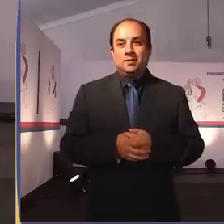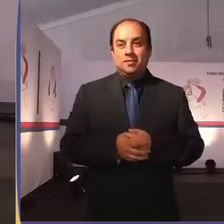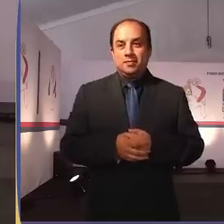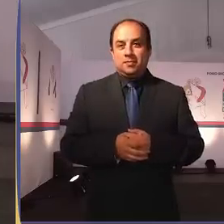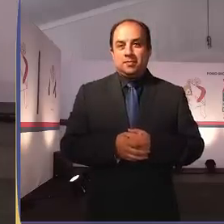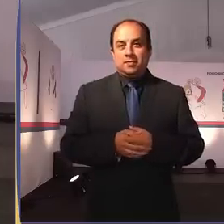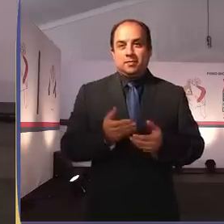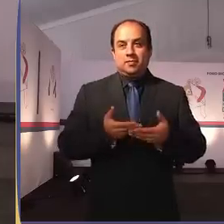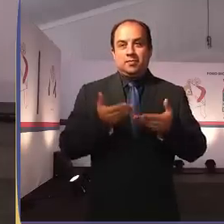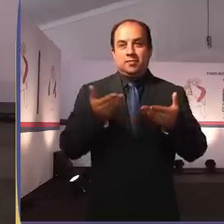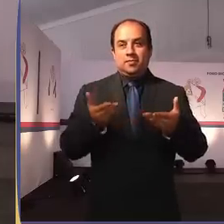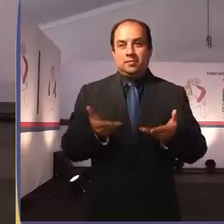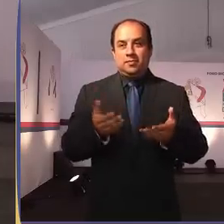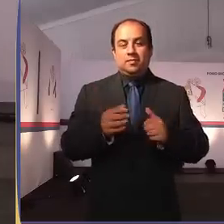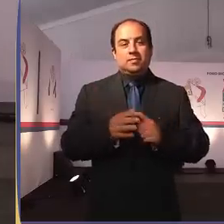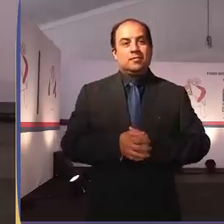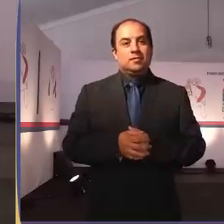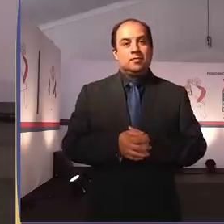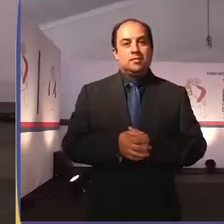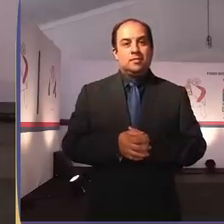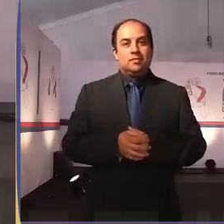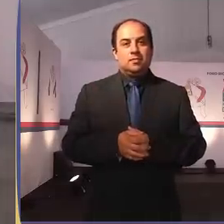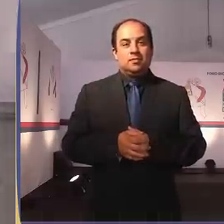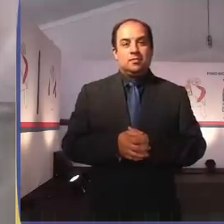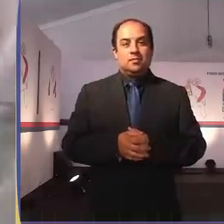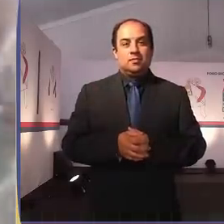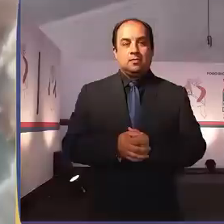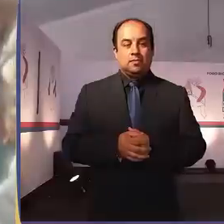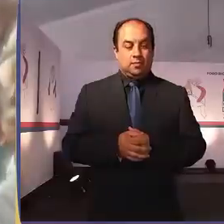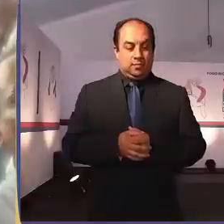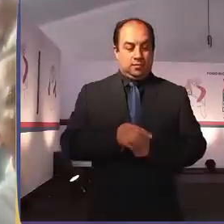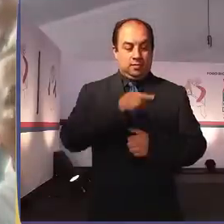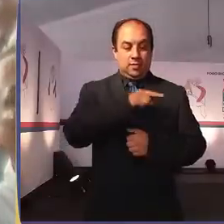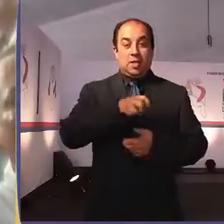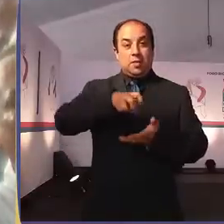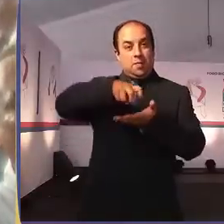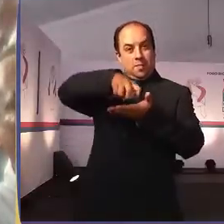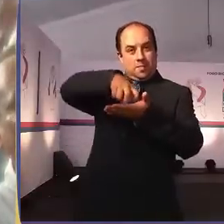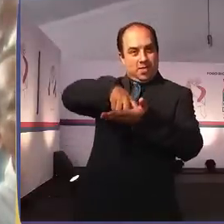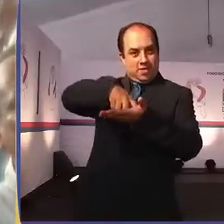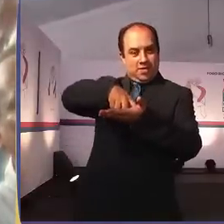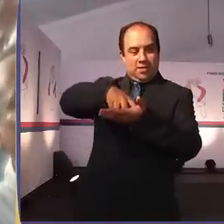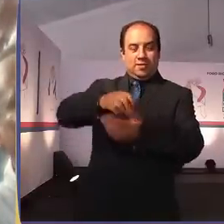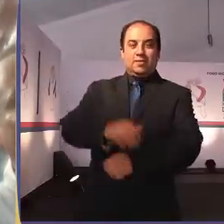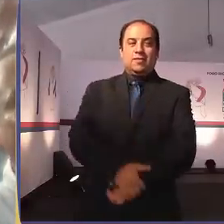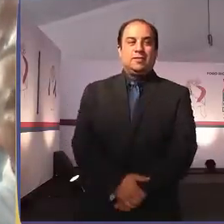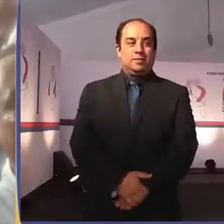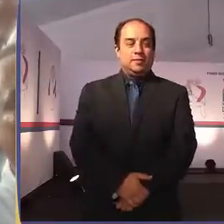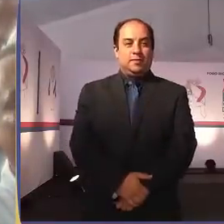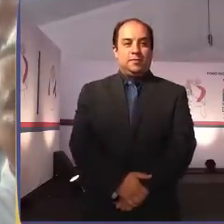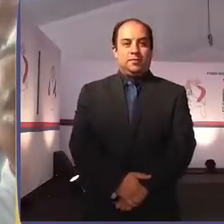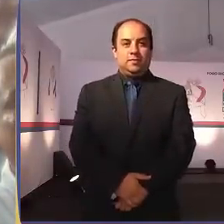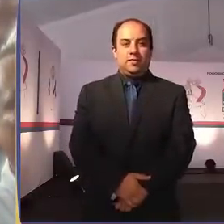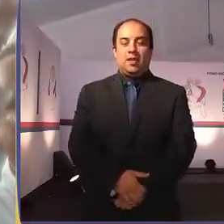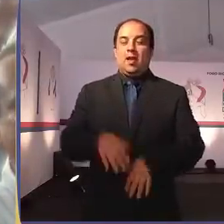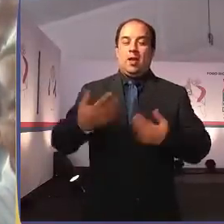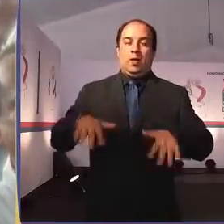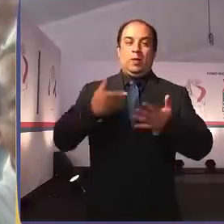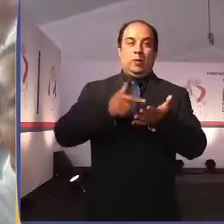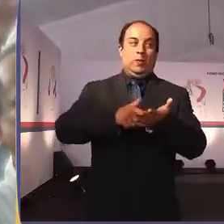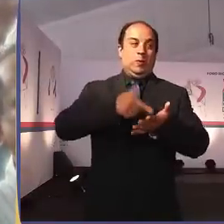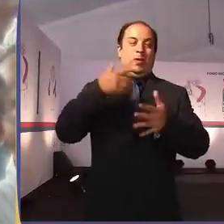vamos a le vamos a dar preámbulo. Se va a hincar. Miren. No, si es grave